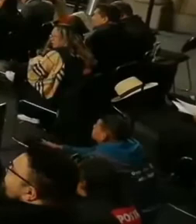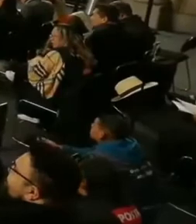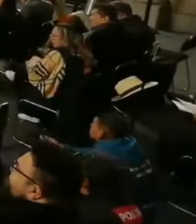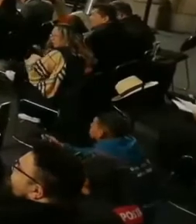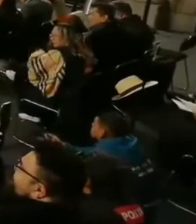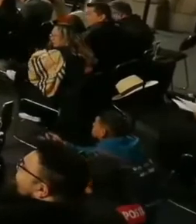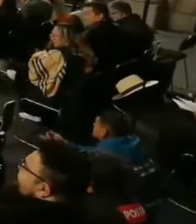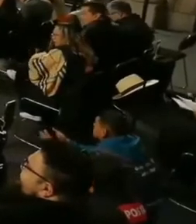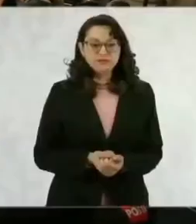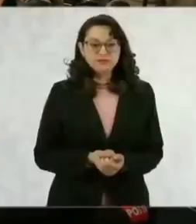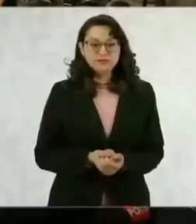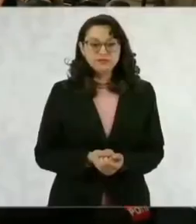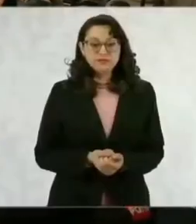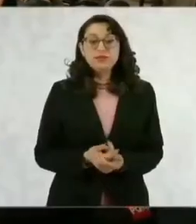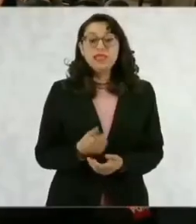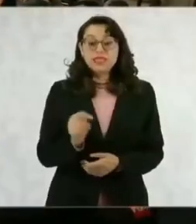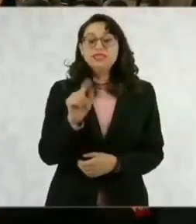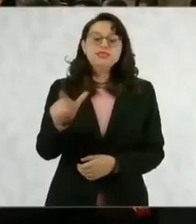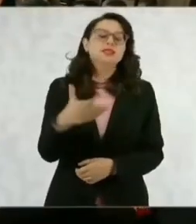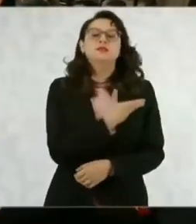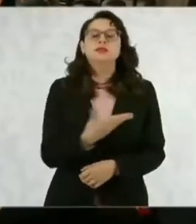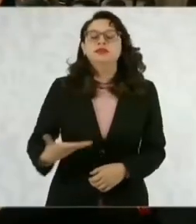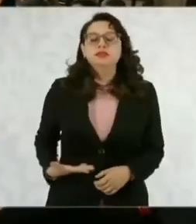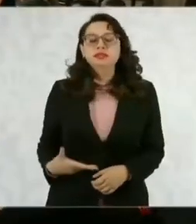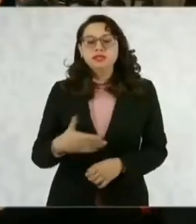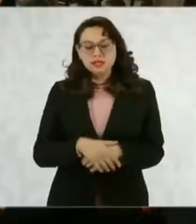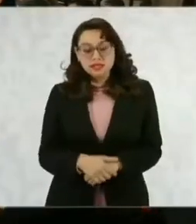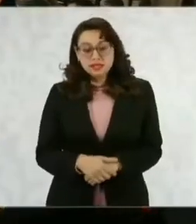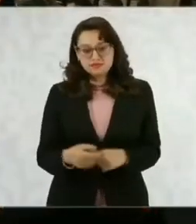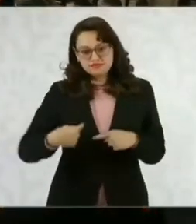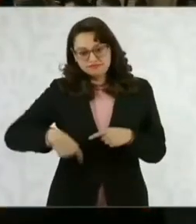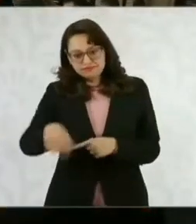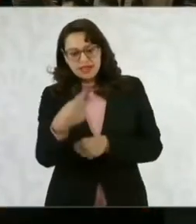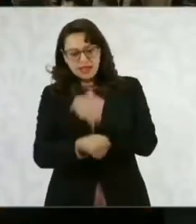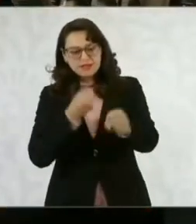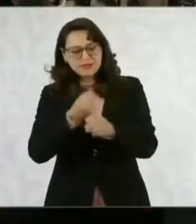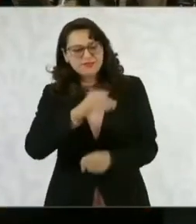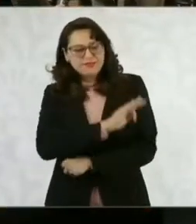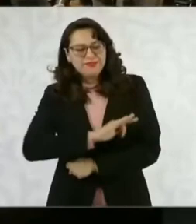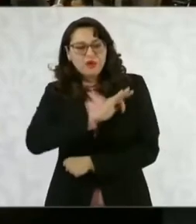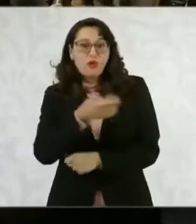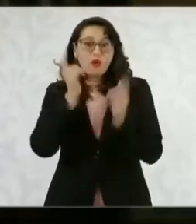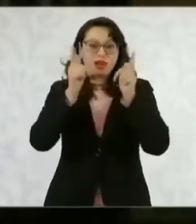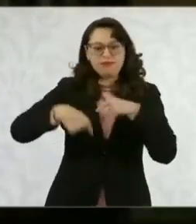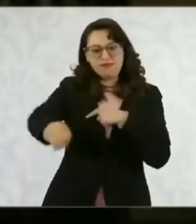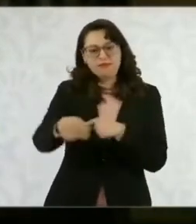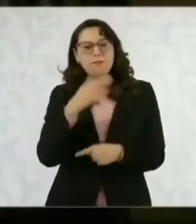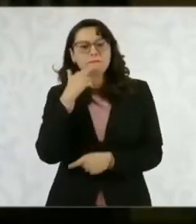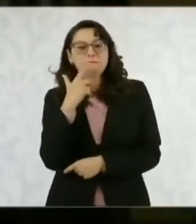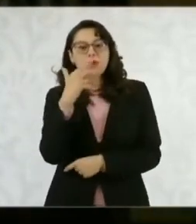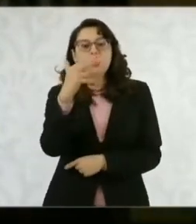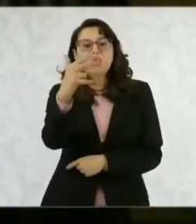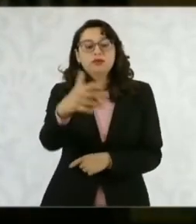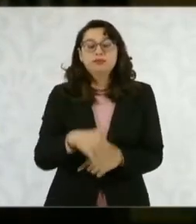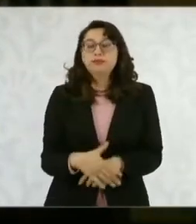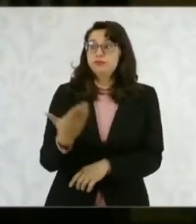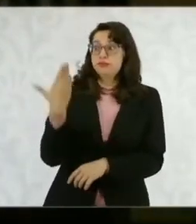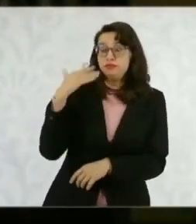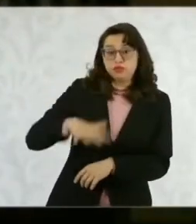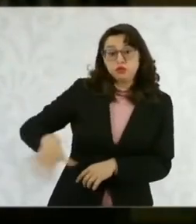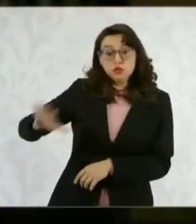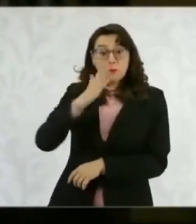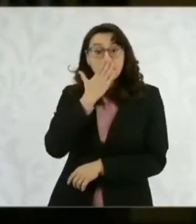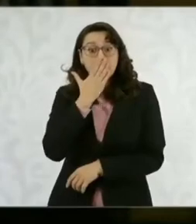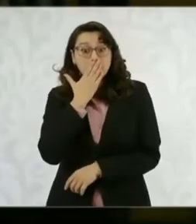el año que nos marque para mejorar. Ahora que estuvo en mi tierra, en Sonora, justamente a la salida